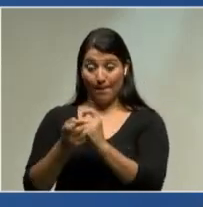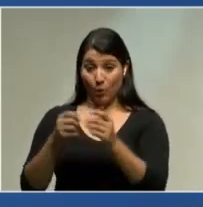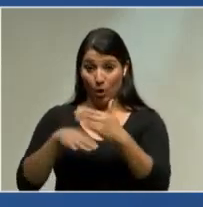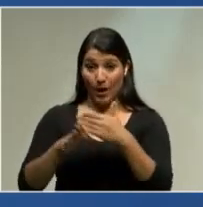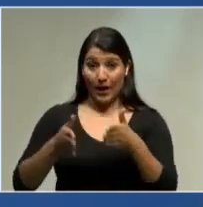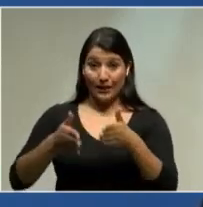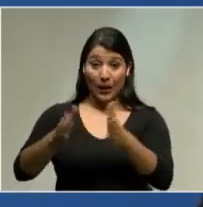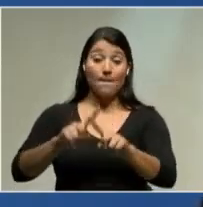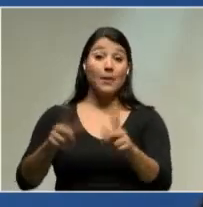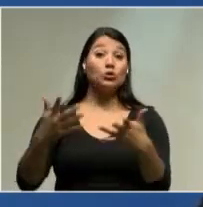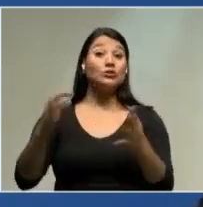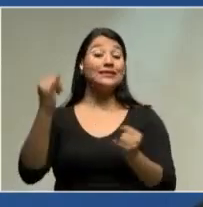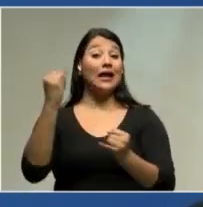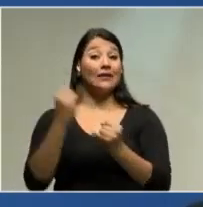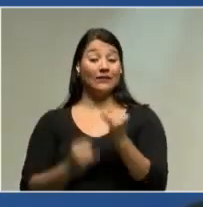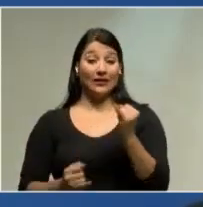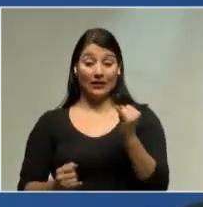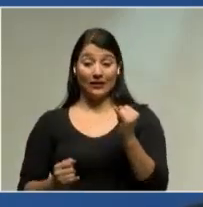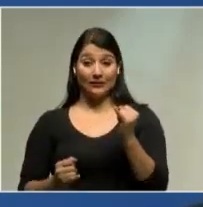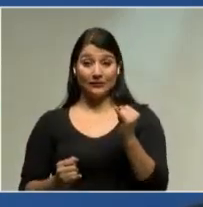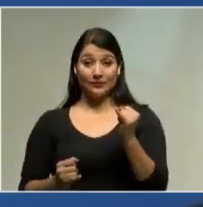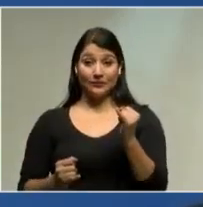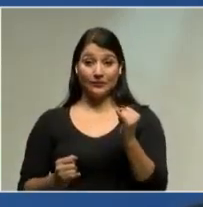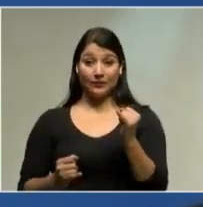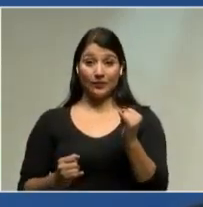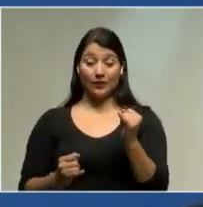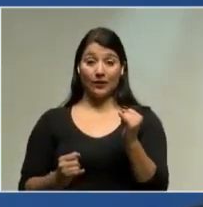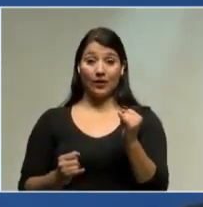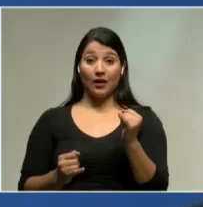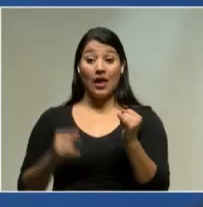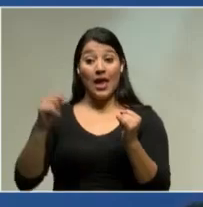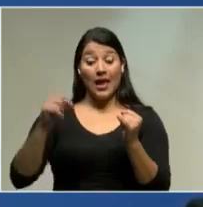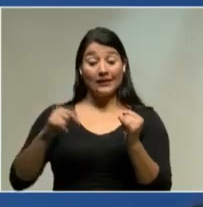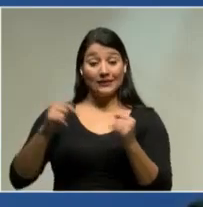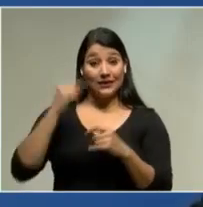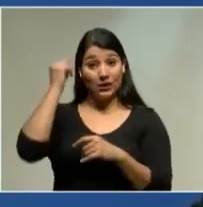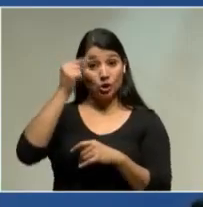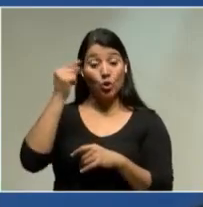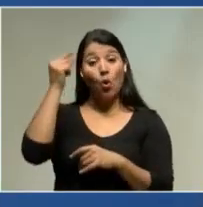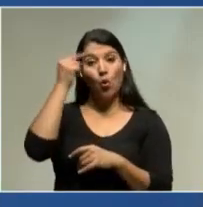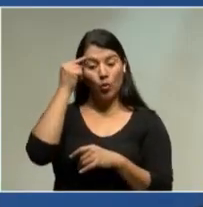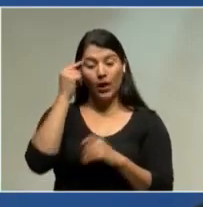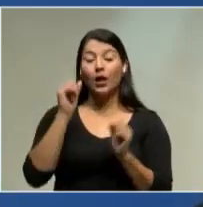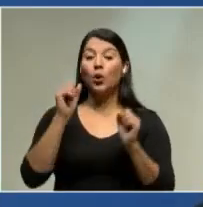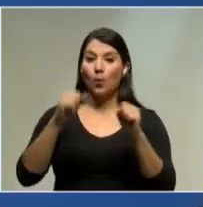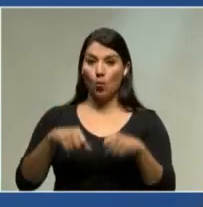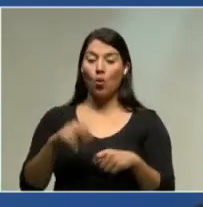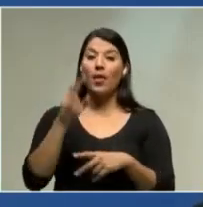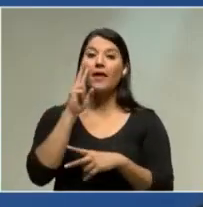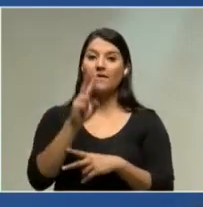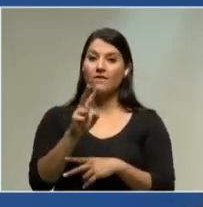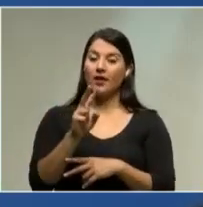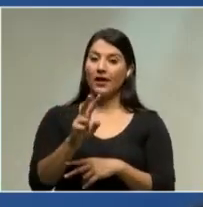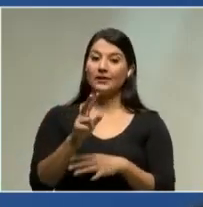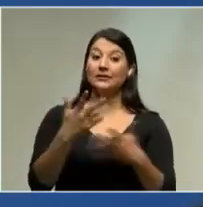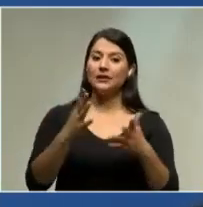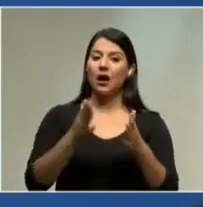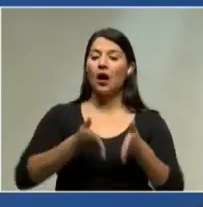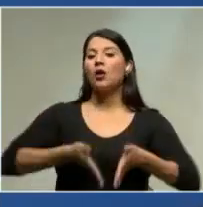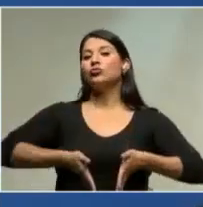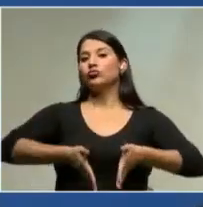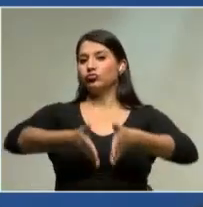pero finalmente en esta administración se va a ver la circunvalación